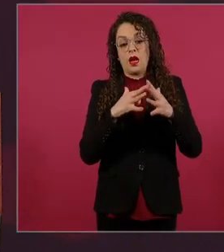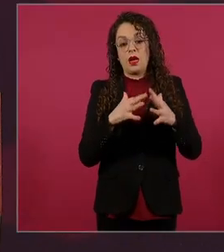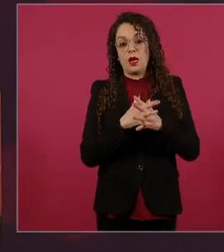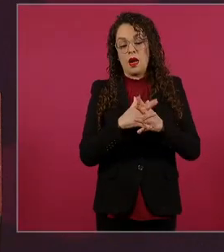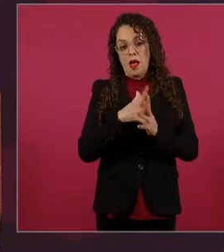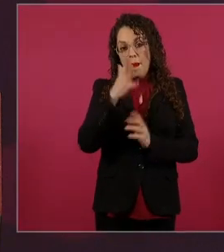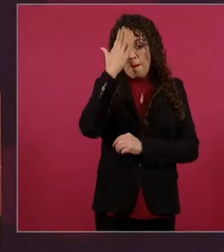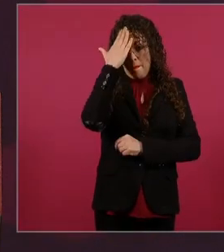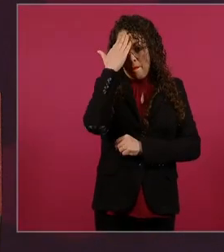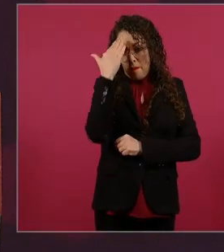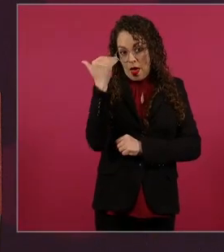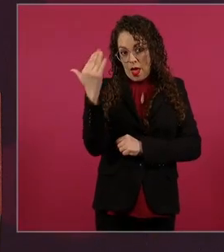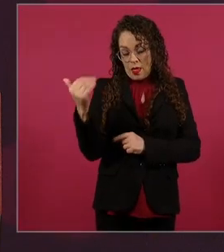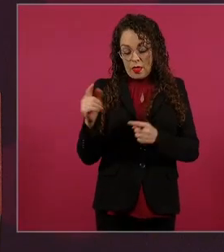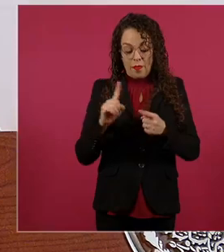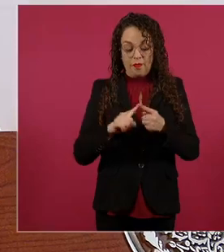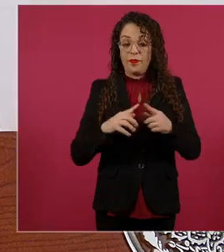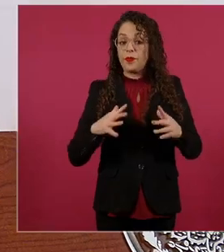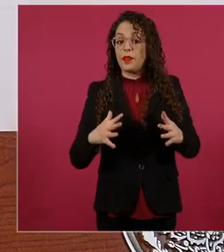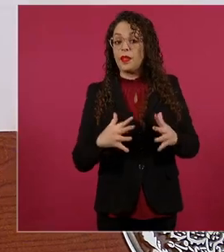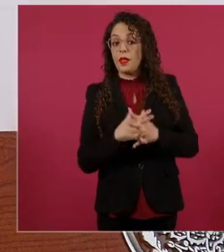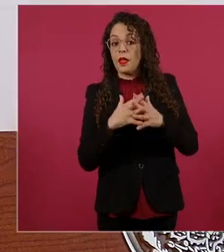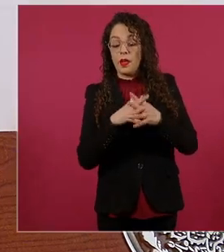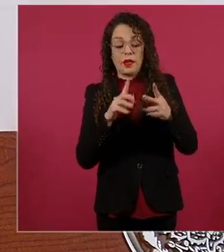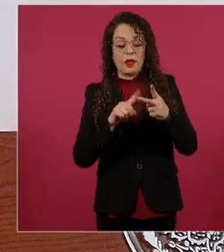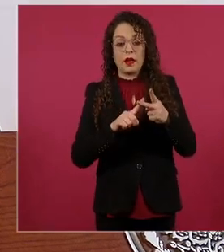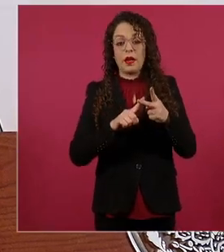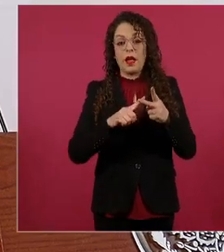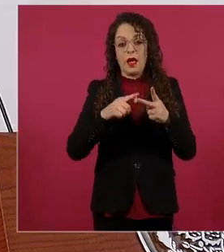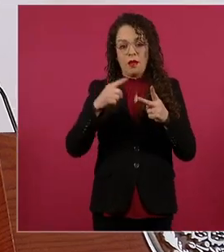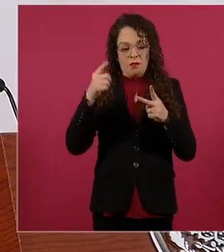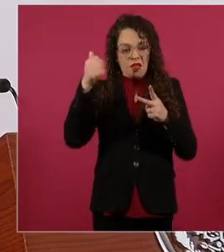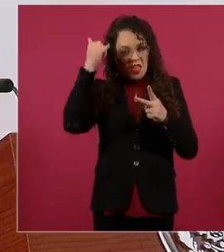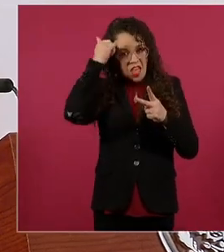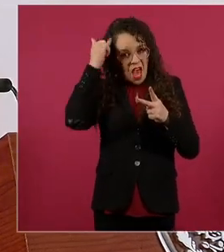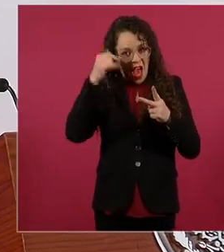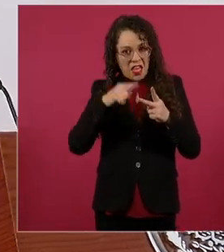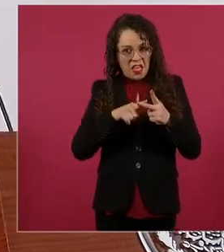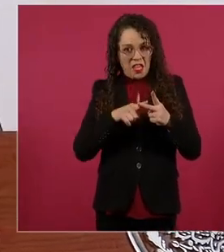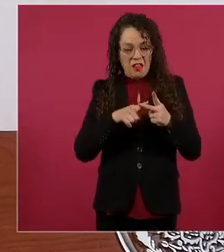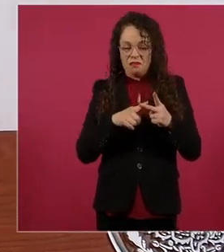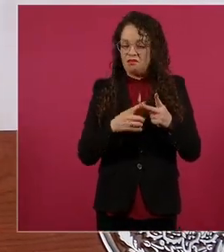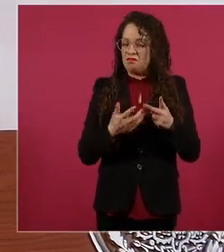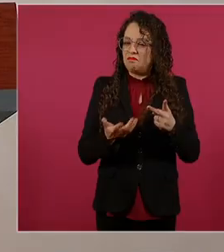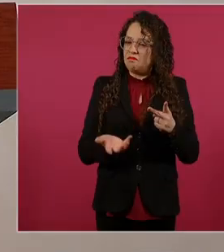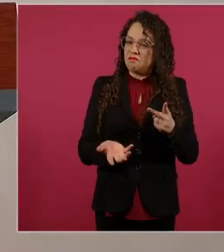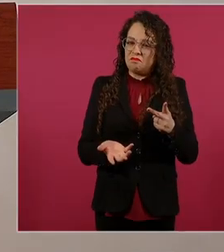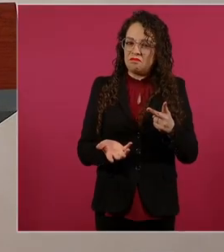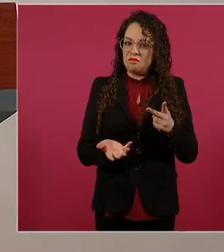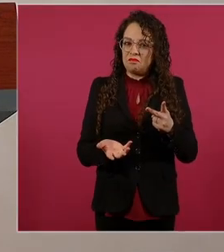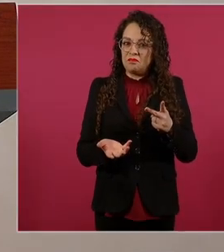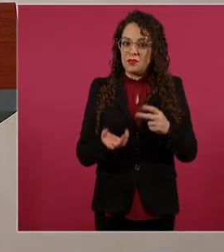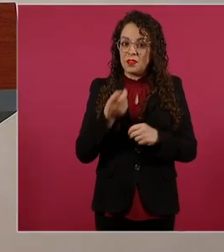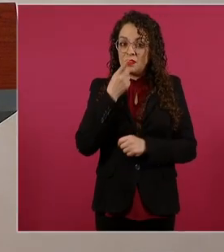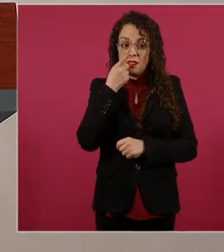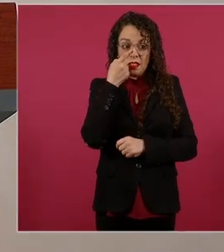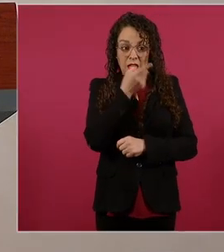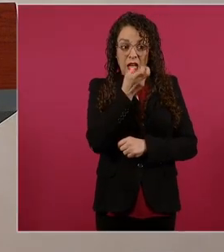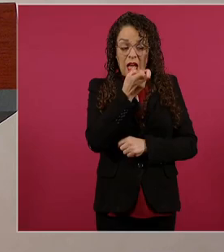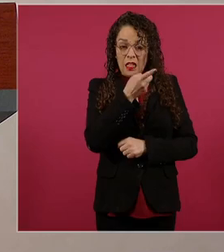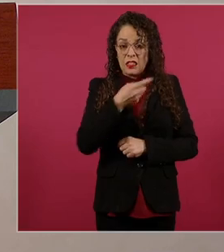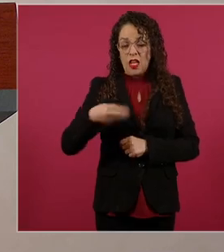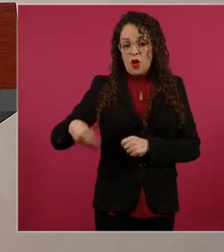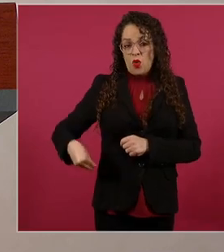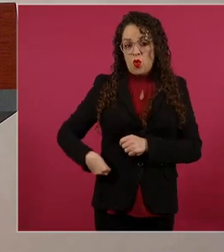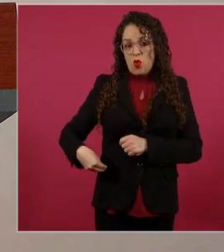mayas y llega a decir que impiden el progreso y que